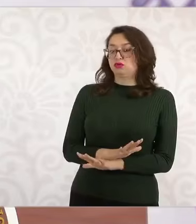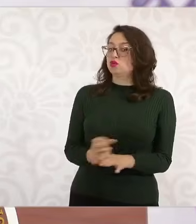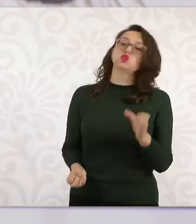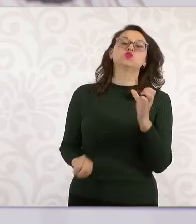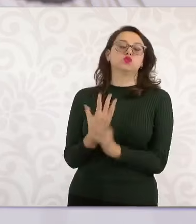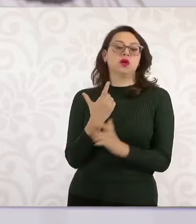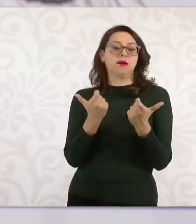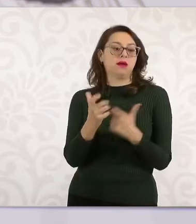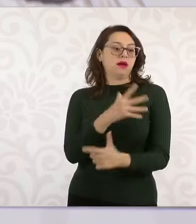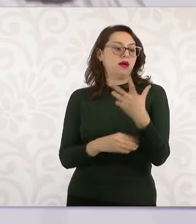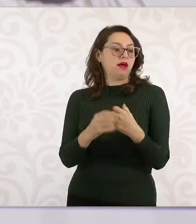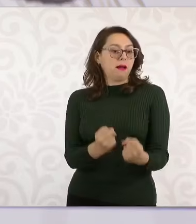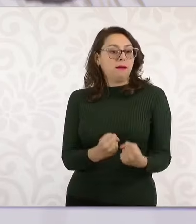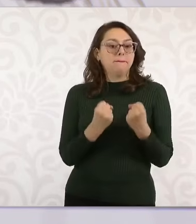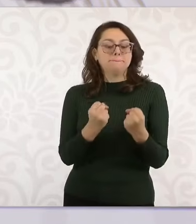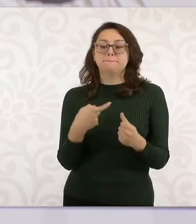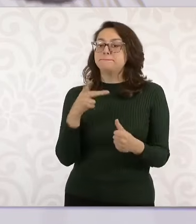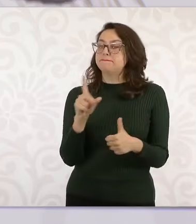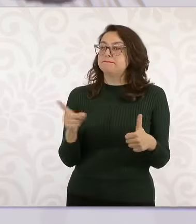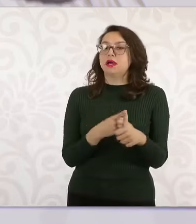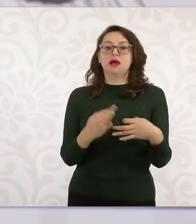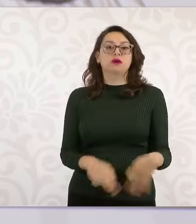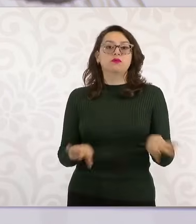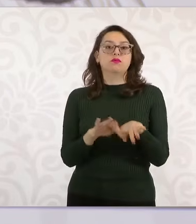el bienestar de la gente.